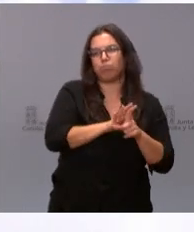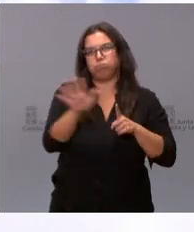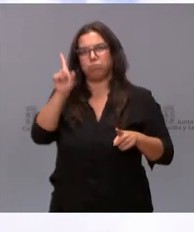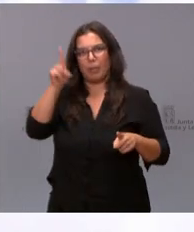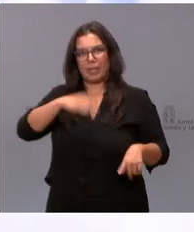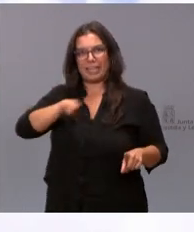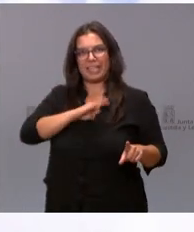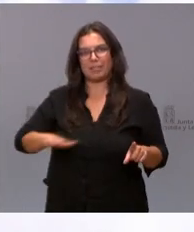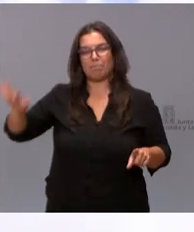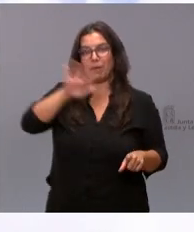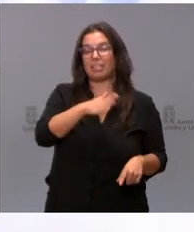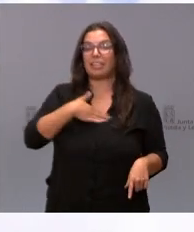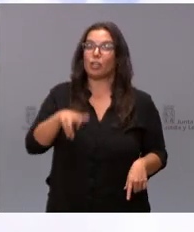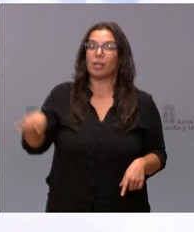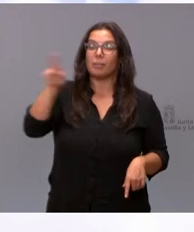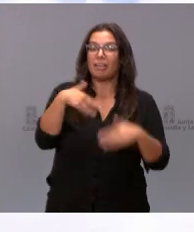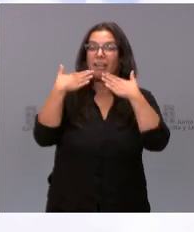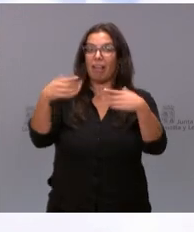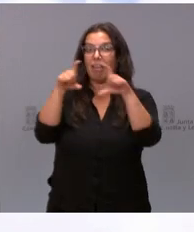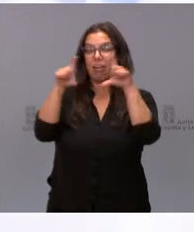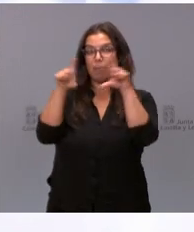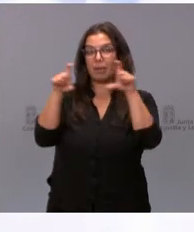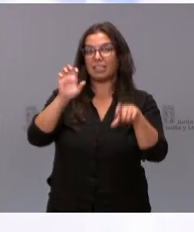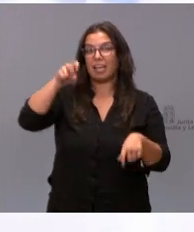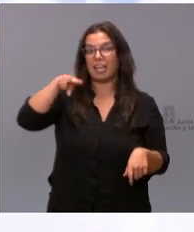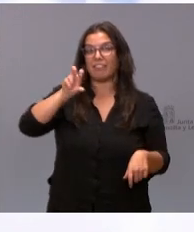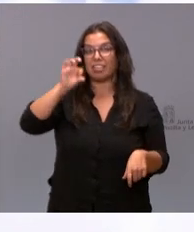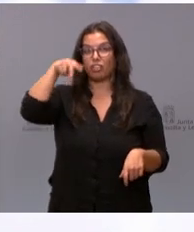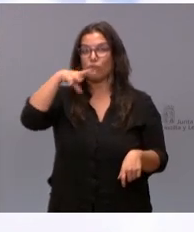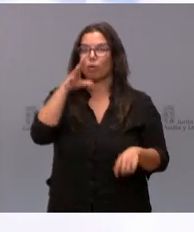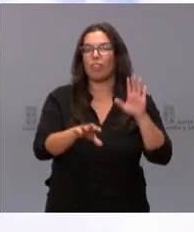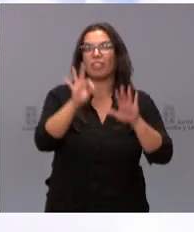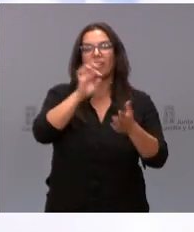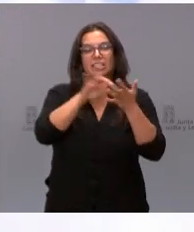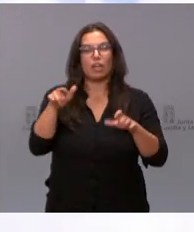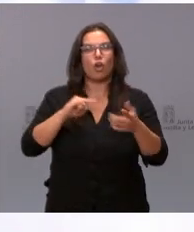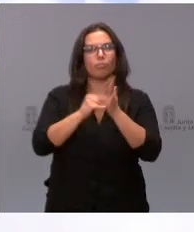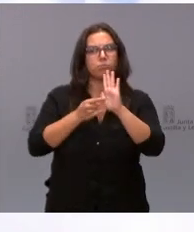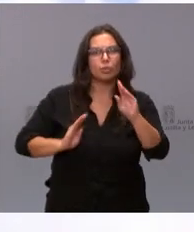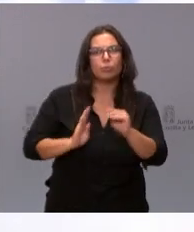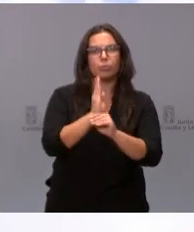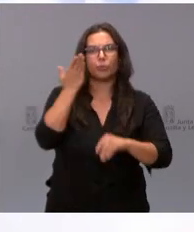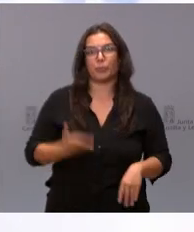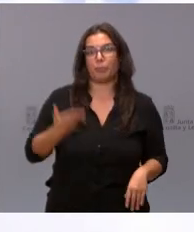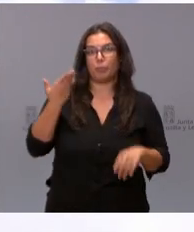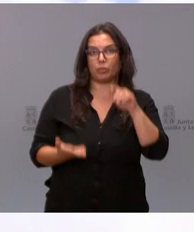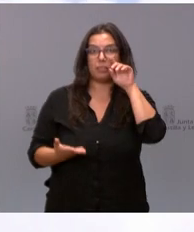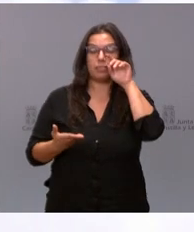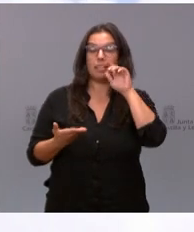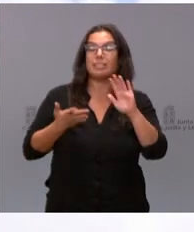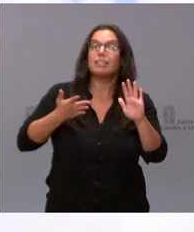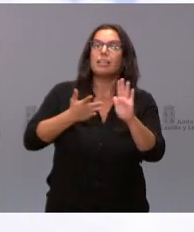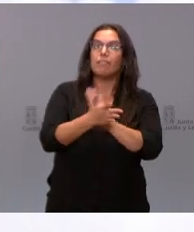mi gratitud al grupo en visión por traer a castilla y león' esta importante inversión que afianza